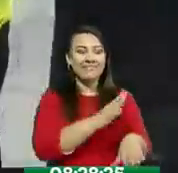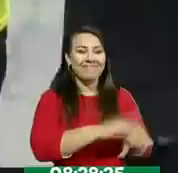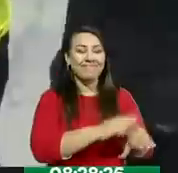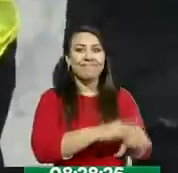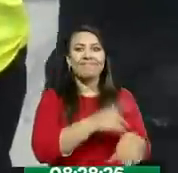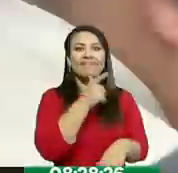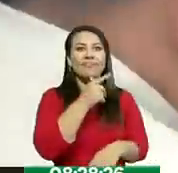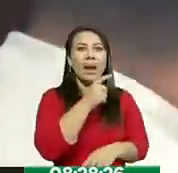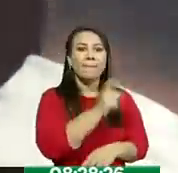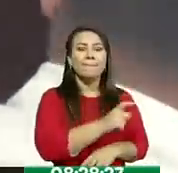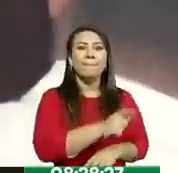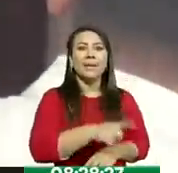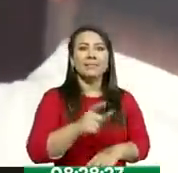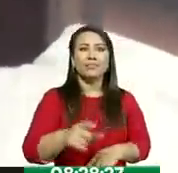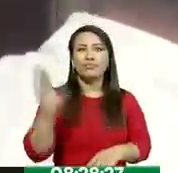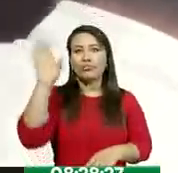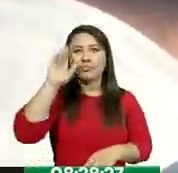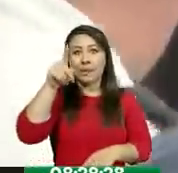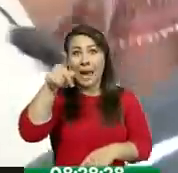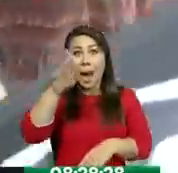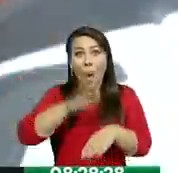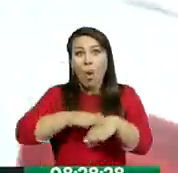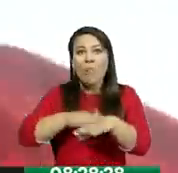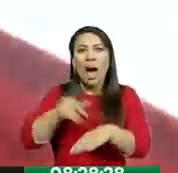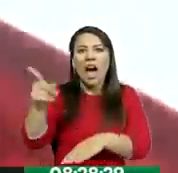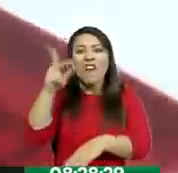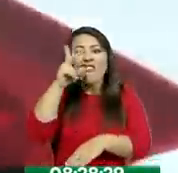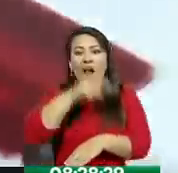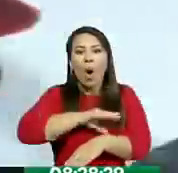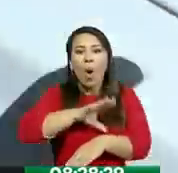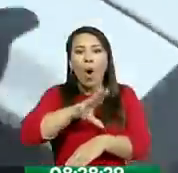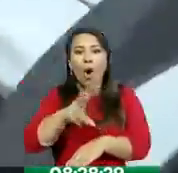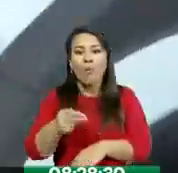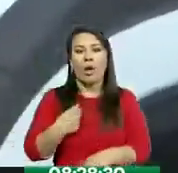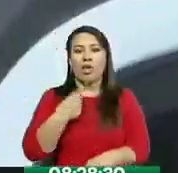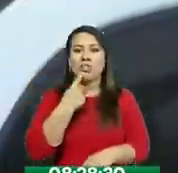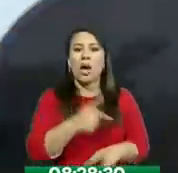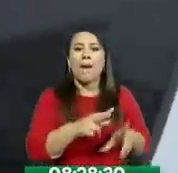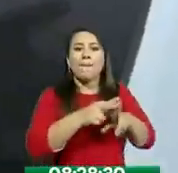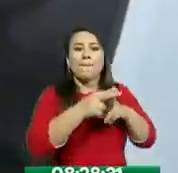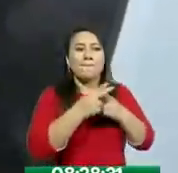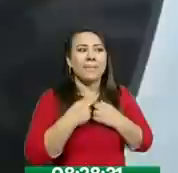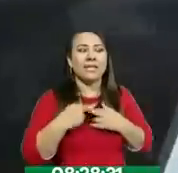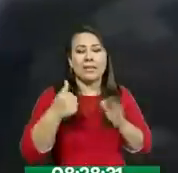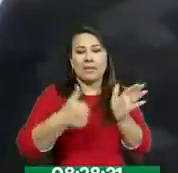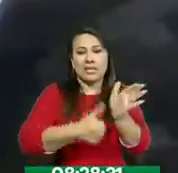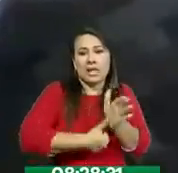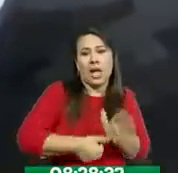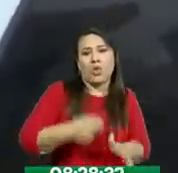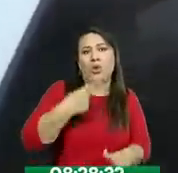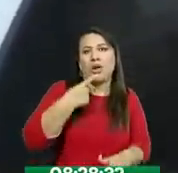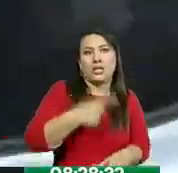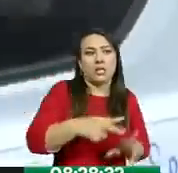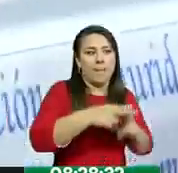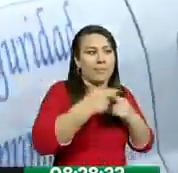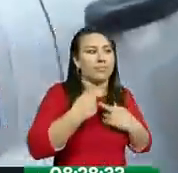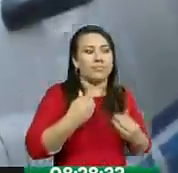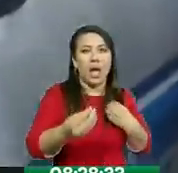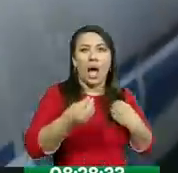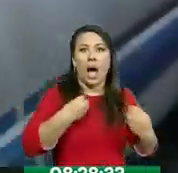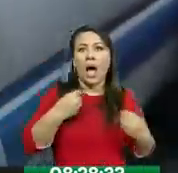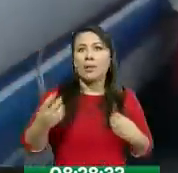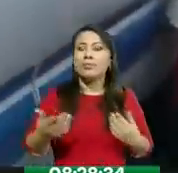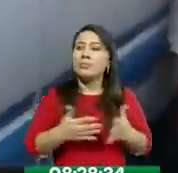creo que hay una responsabilidad compartida, no solamente de los conductores de autos y otro tipo de vehículos a motor,